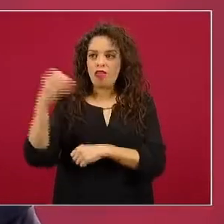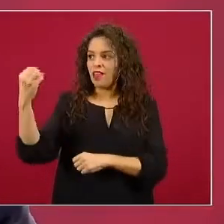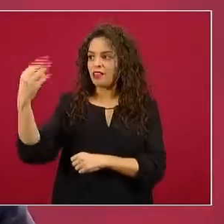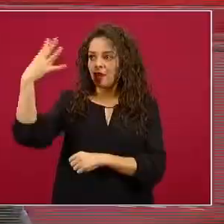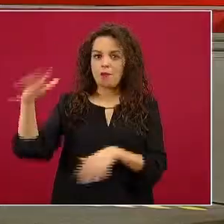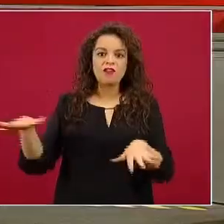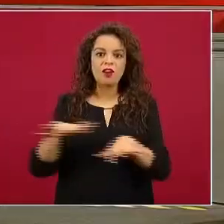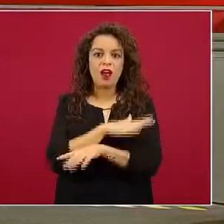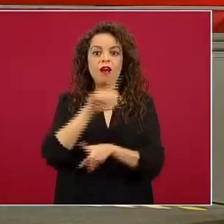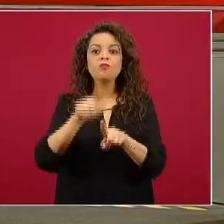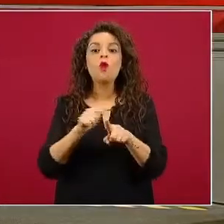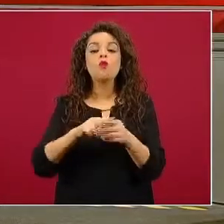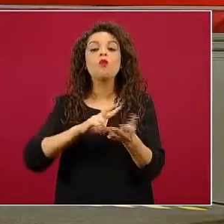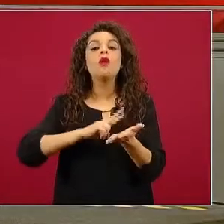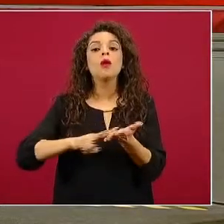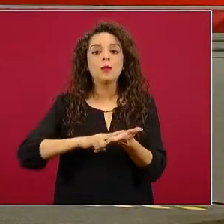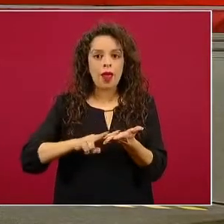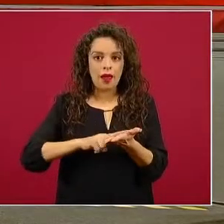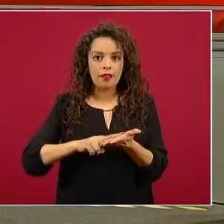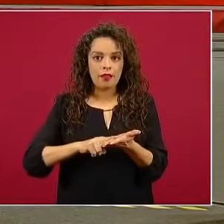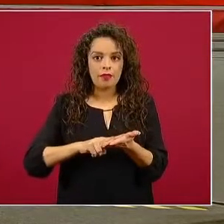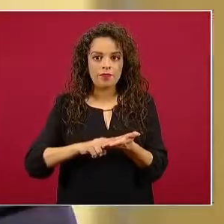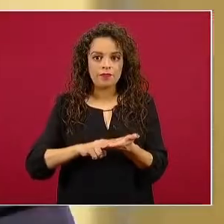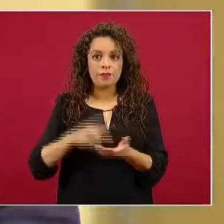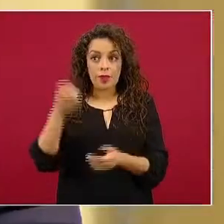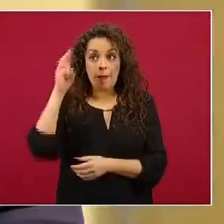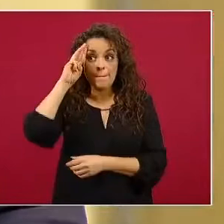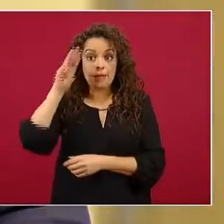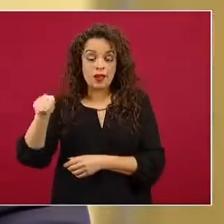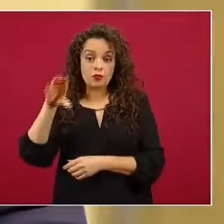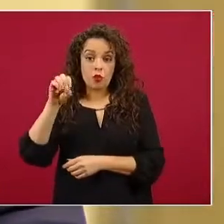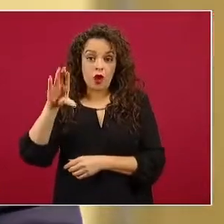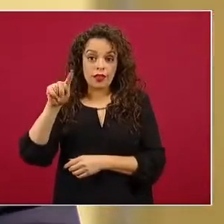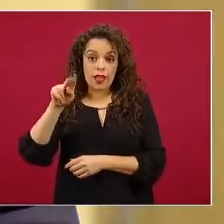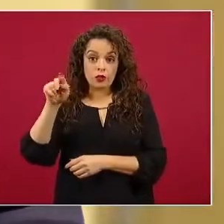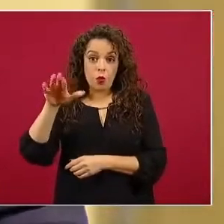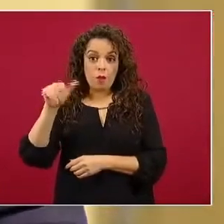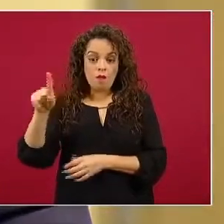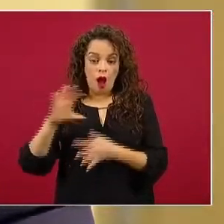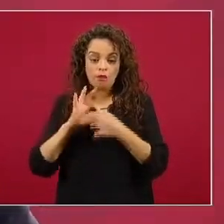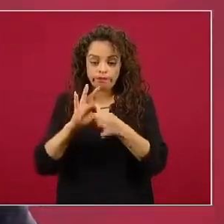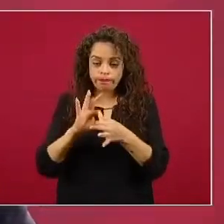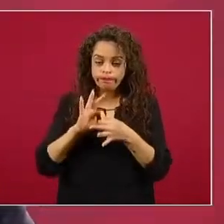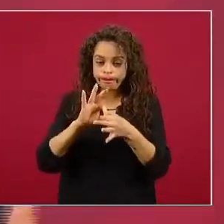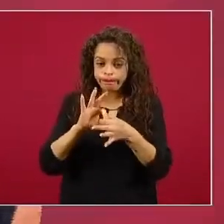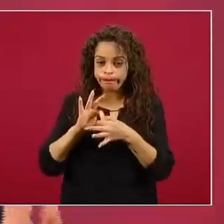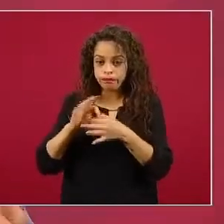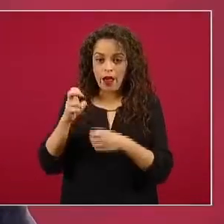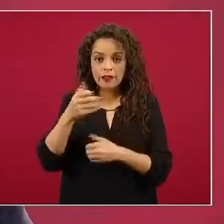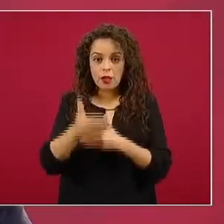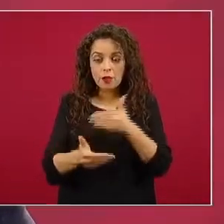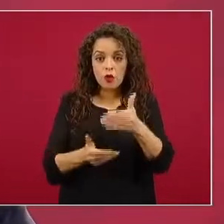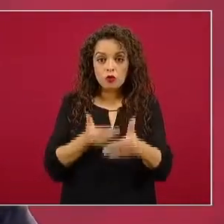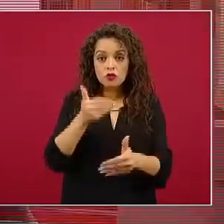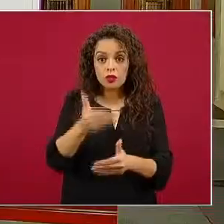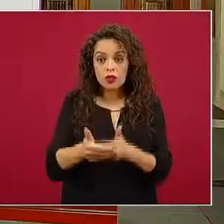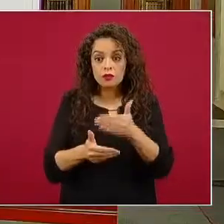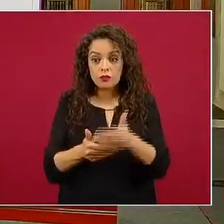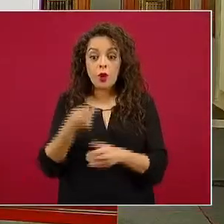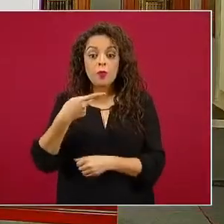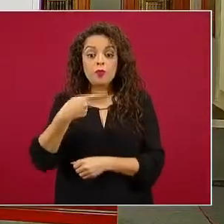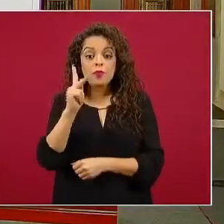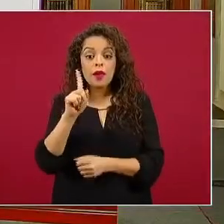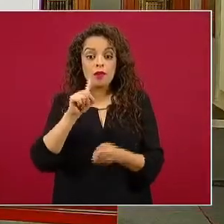verde. Y lo que ha hecho el maestro Moctezuma es acompañando todo este proceso de guía, pero las